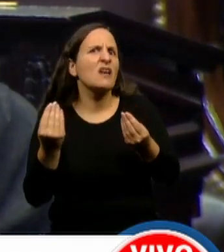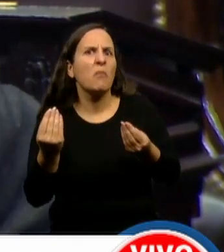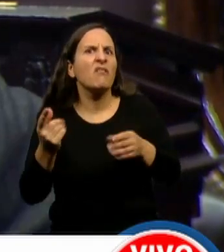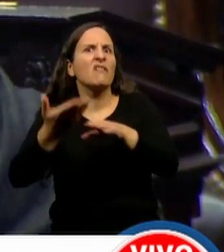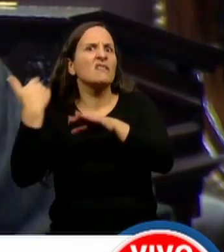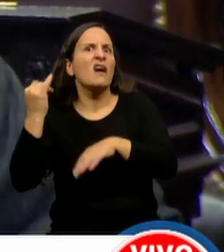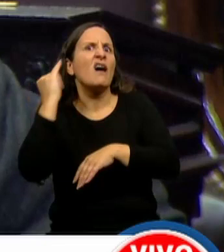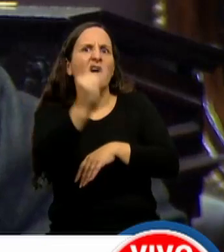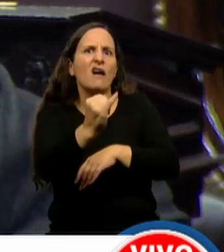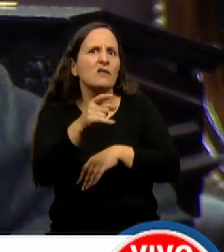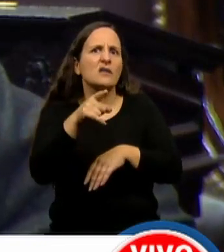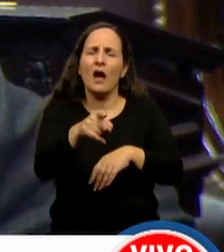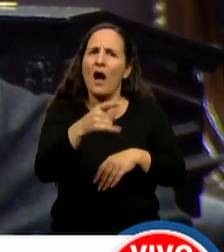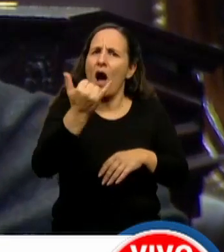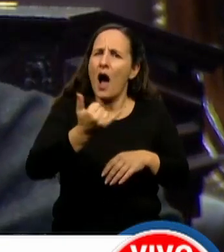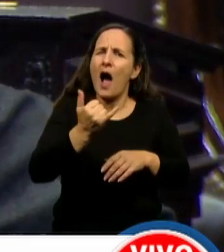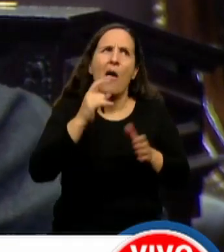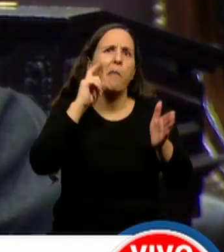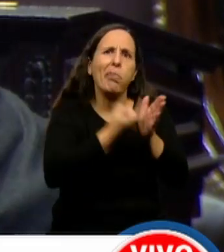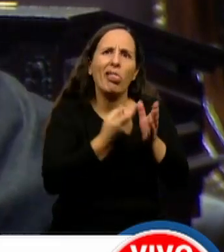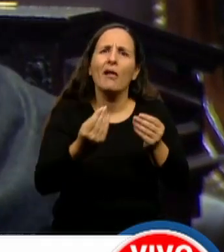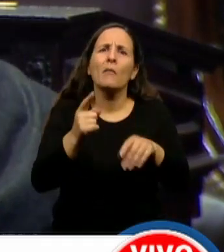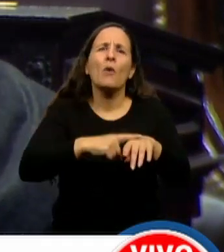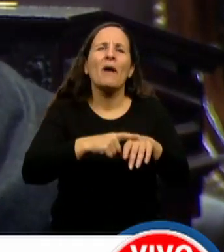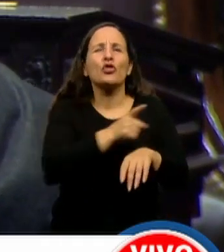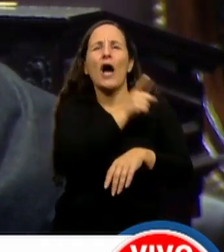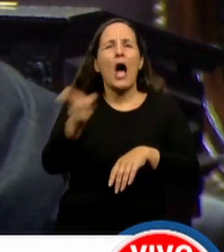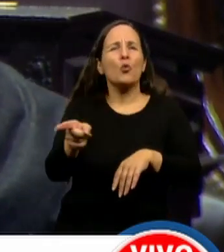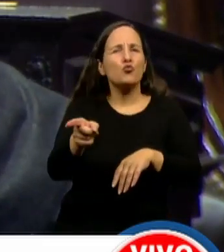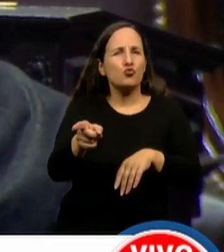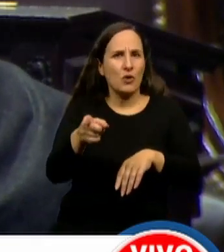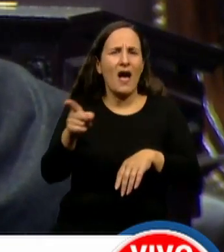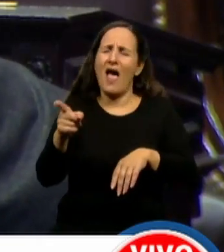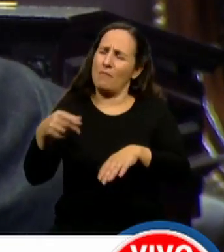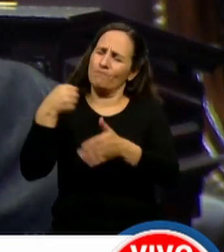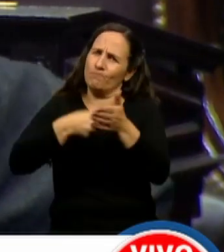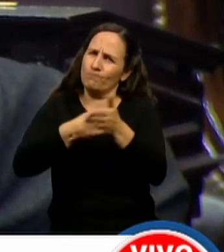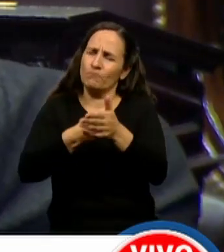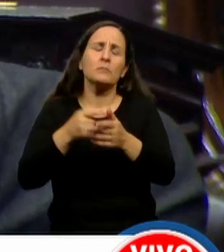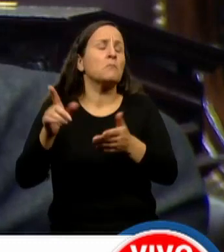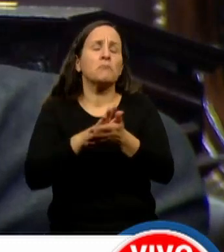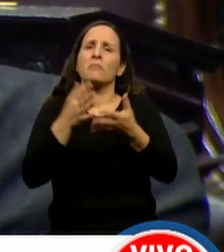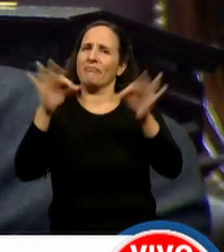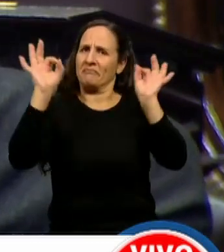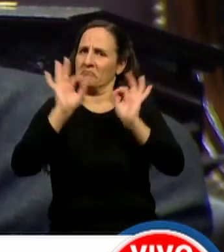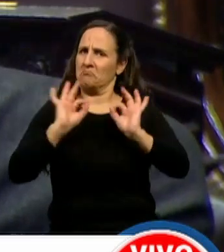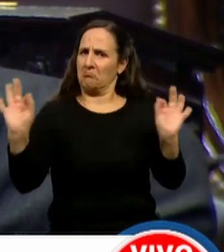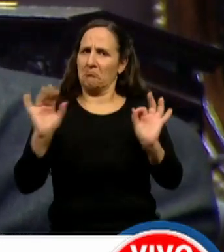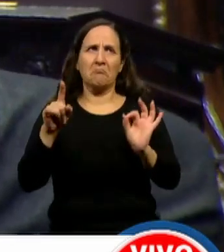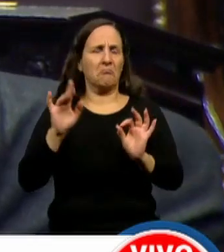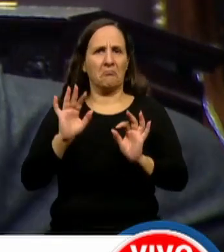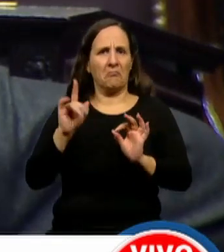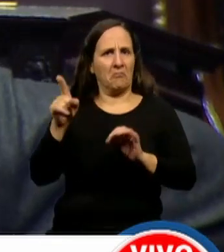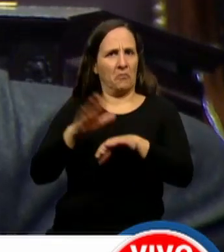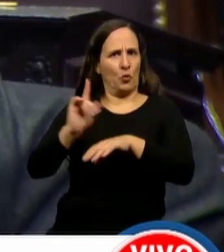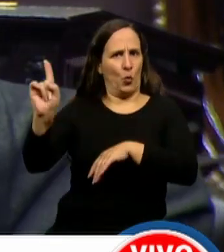que se violó el principio de congruencia porque fue acusado de un delito del que se defendió y fue declarado absuelto. Y fue condenado